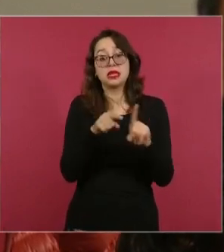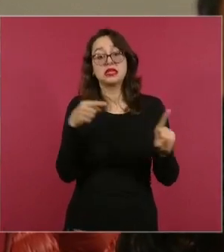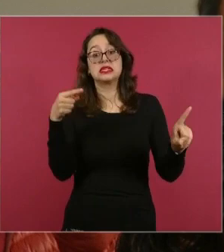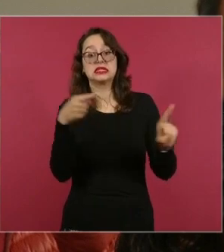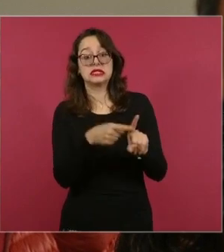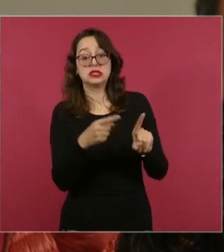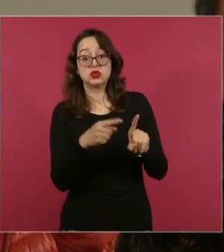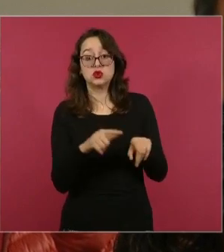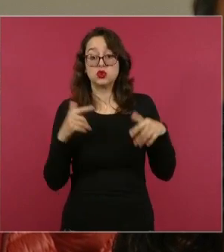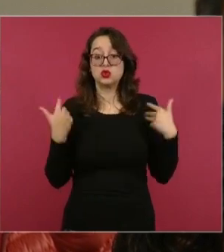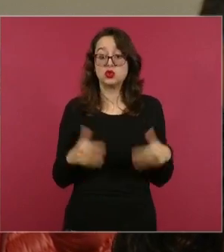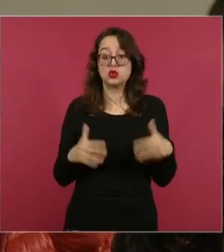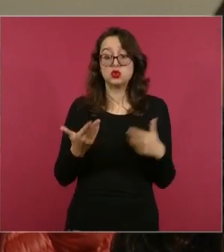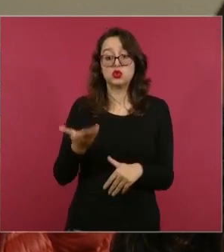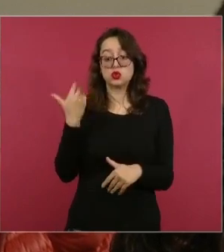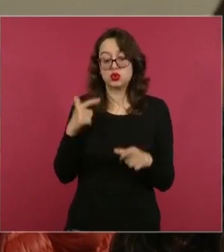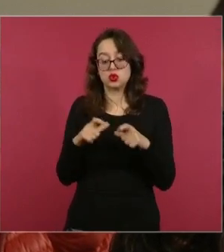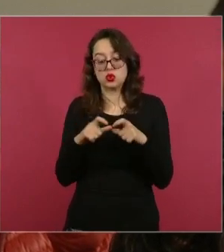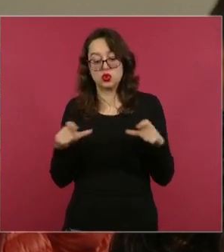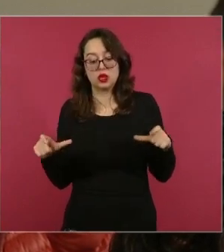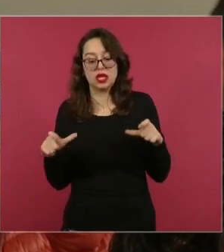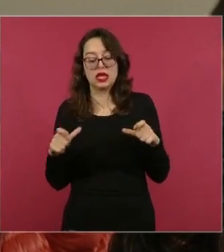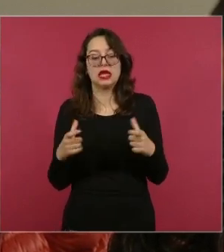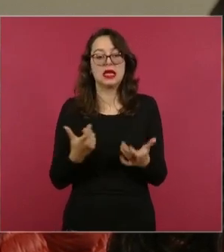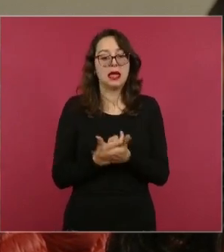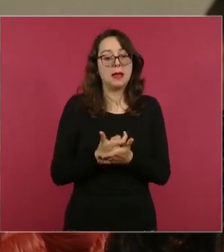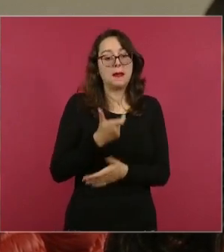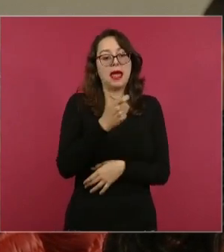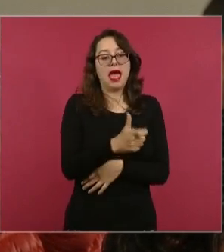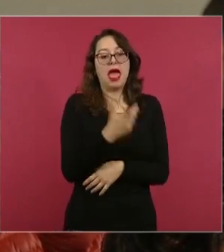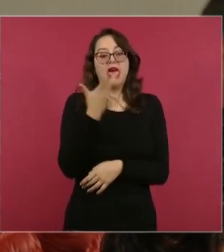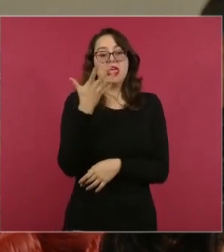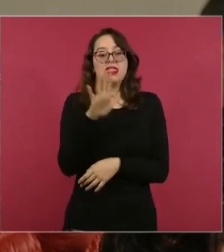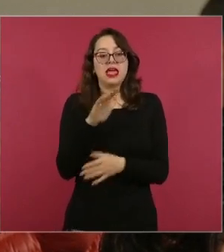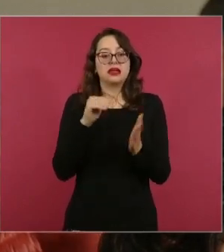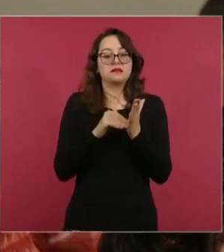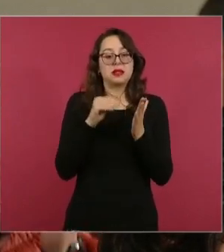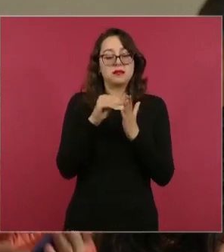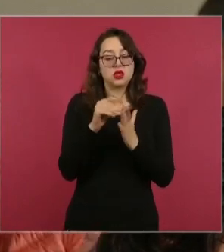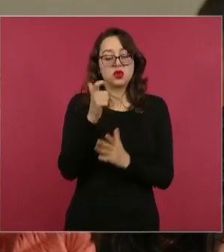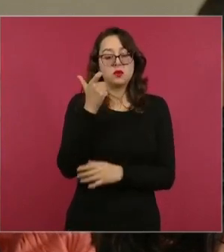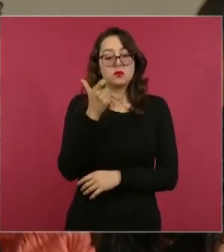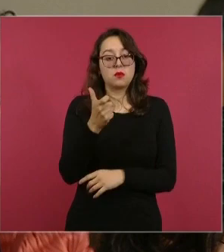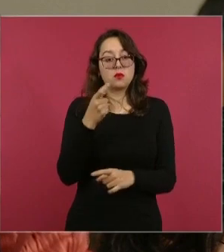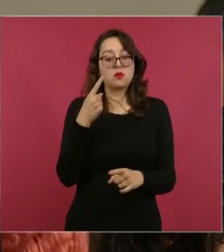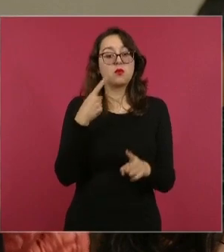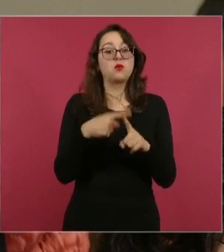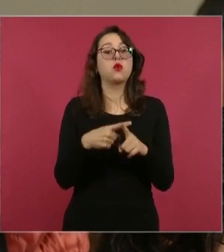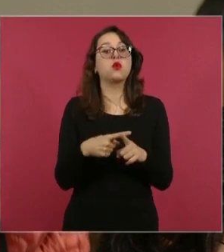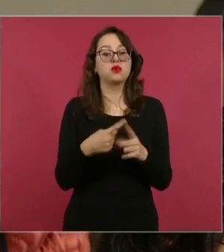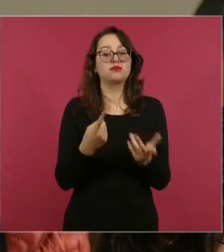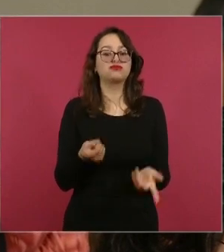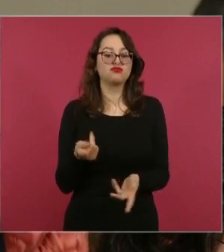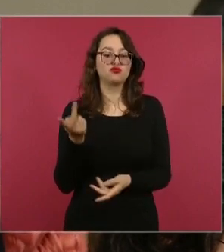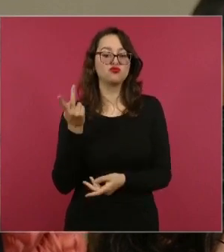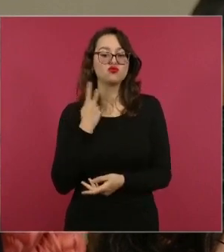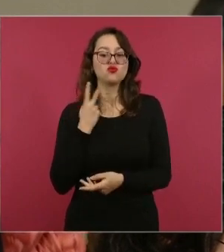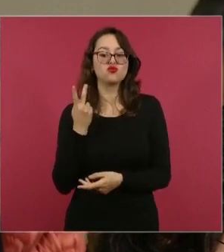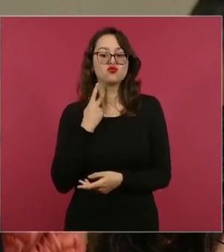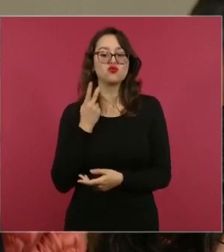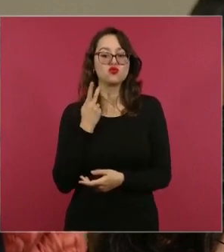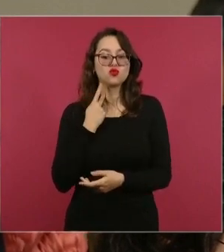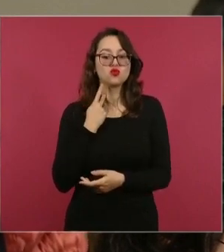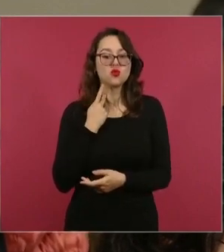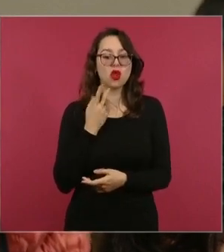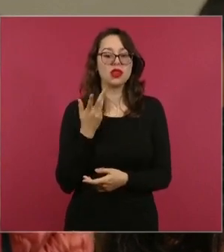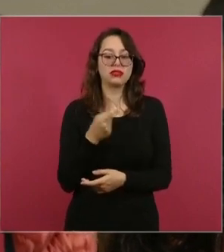haber recibido un cheque de 10,000 millones de pesos eh Por campañas políticas en tiempos de